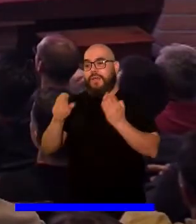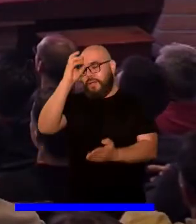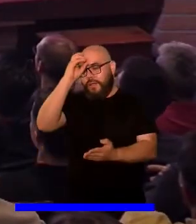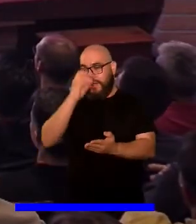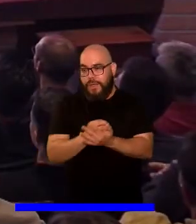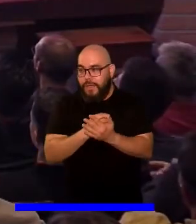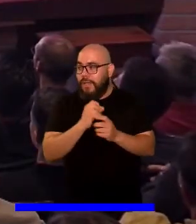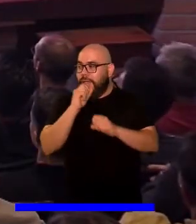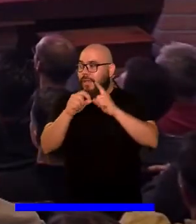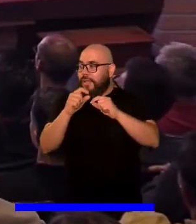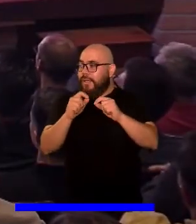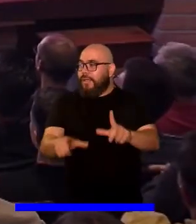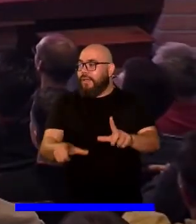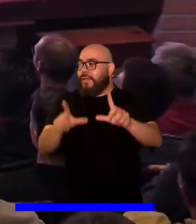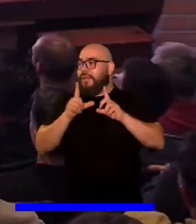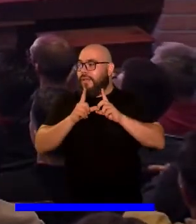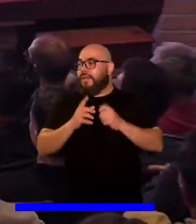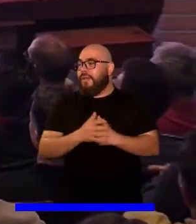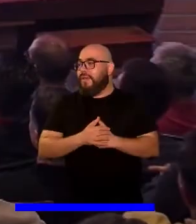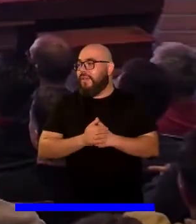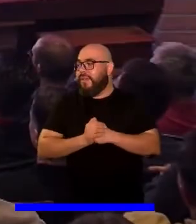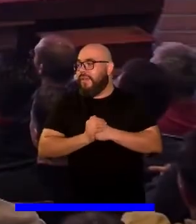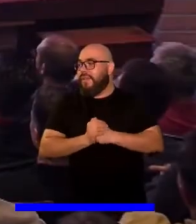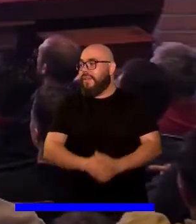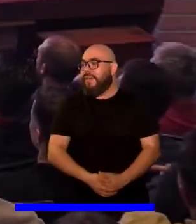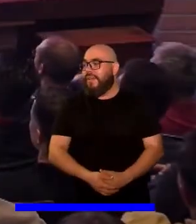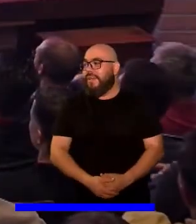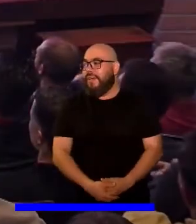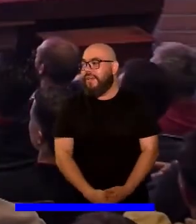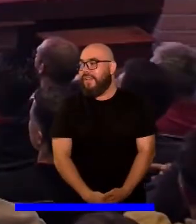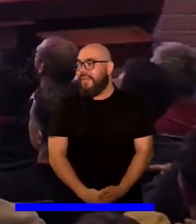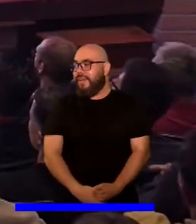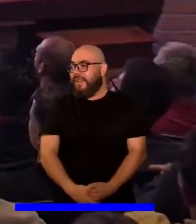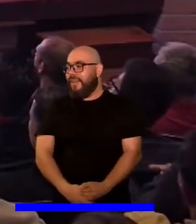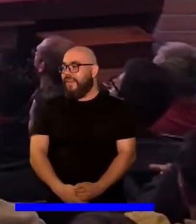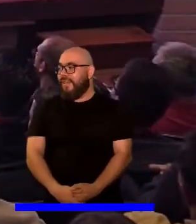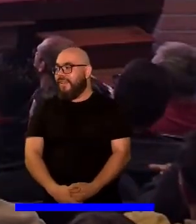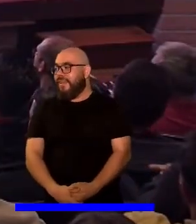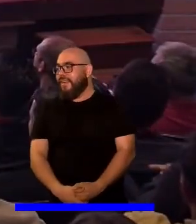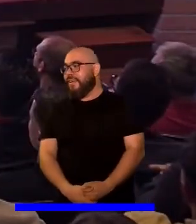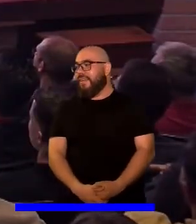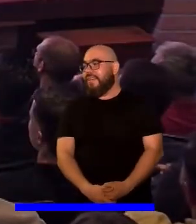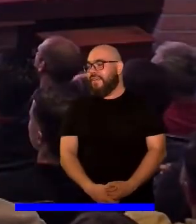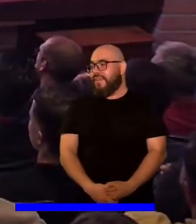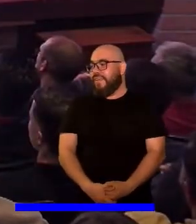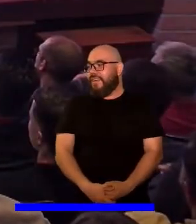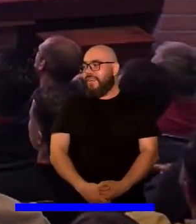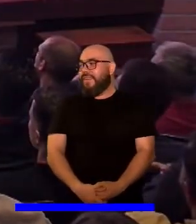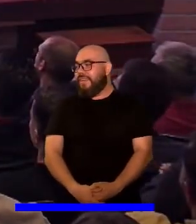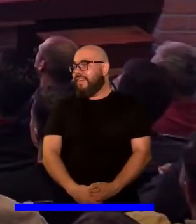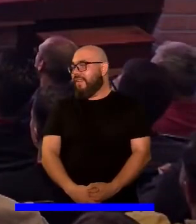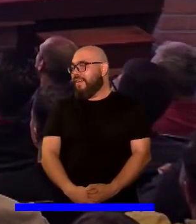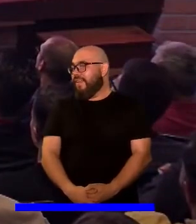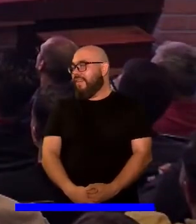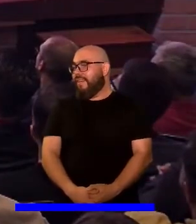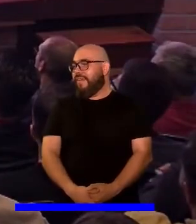oportunidad de ganarse este gran diplomado. Uf, difícil porque no puede ser una pregunta tan sencilla de esto.